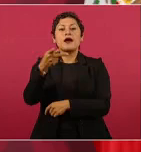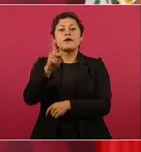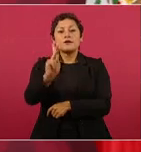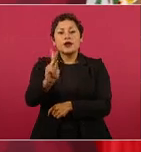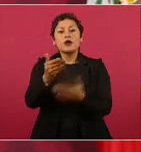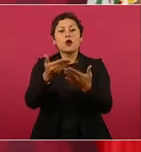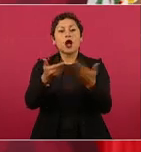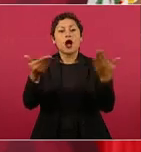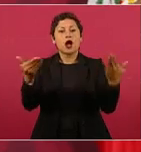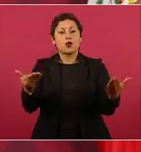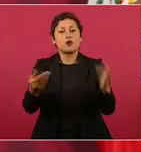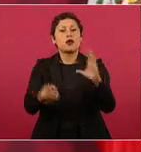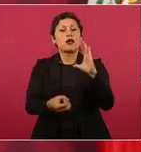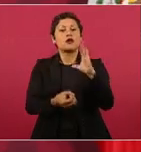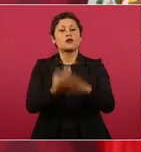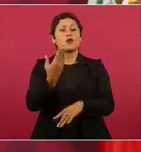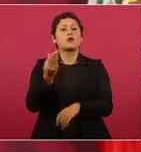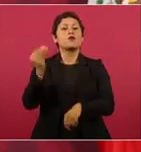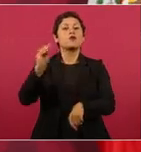tendido